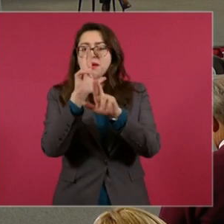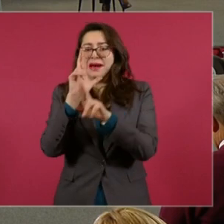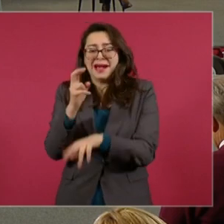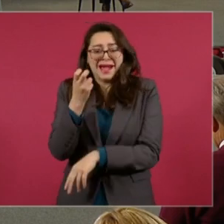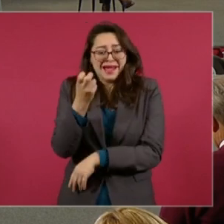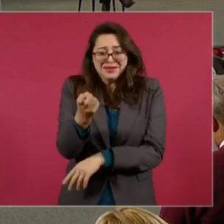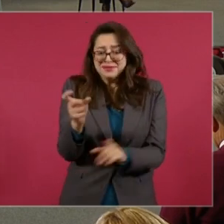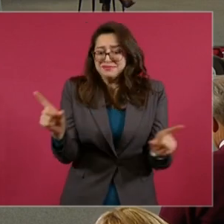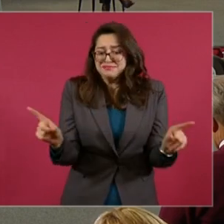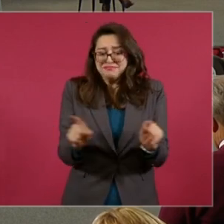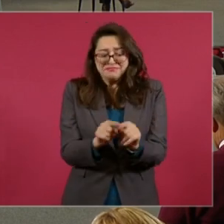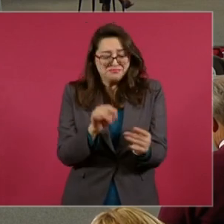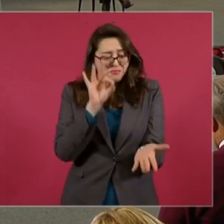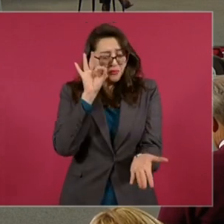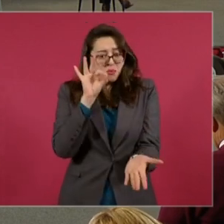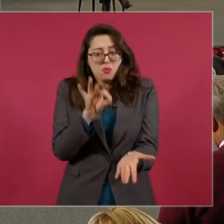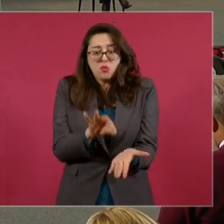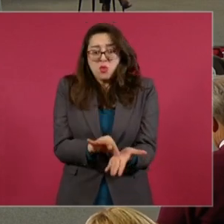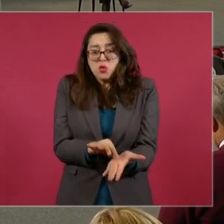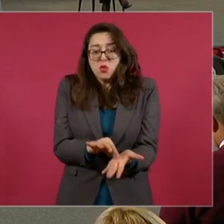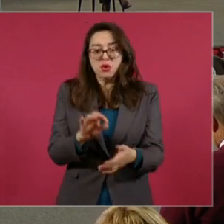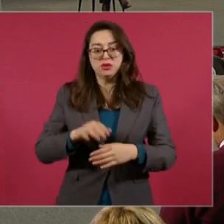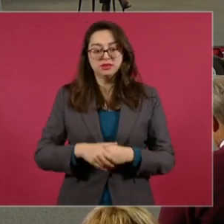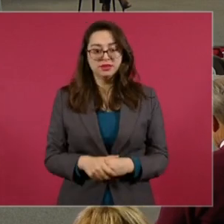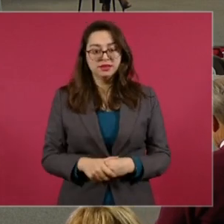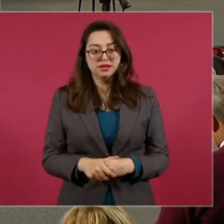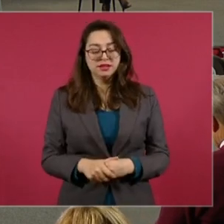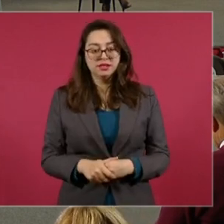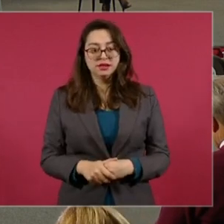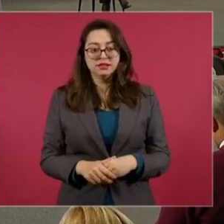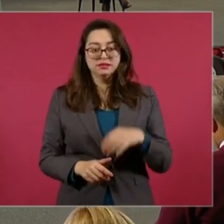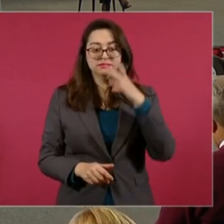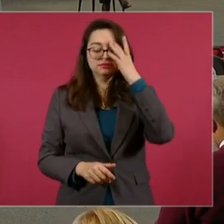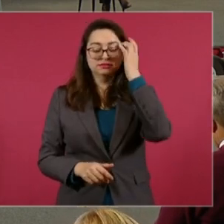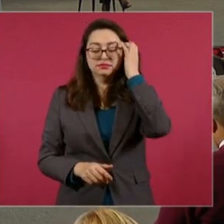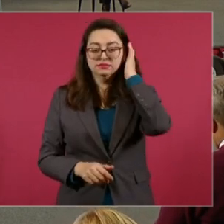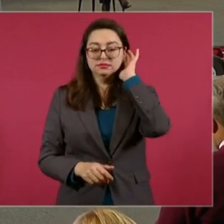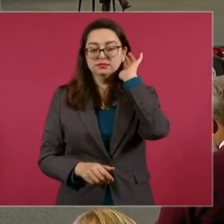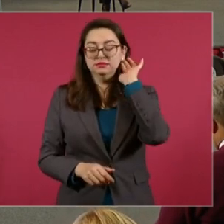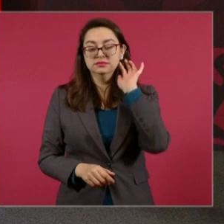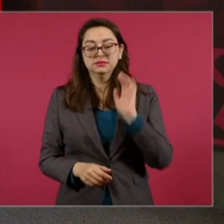todo. Y esto de la DEA,